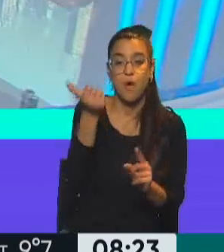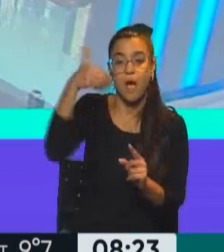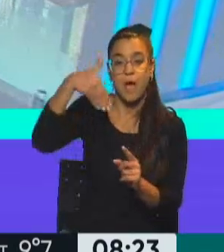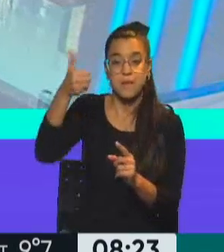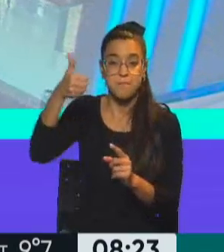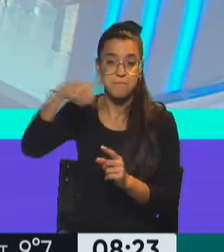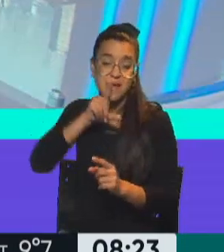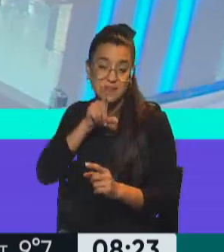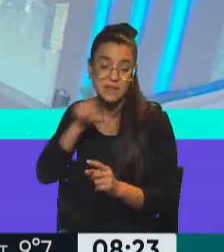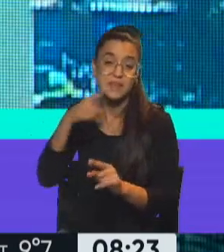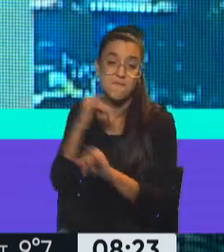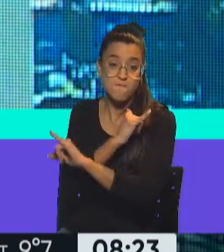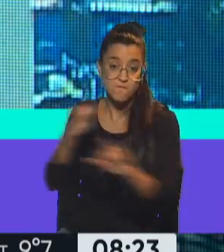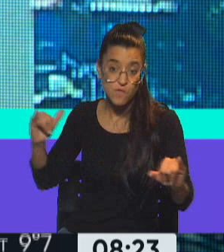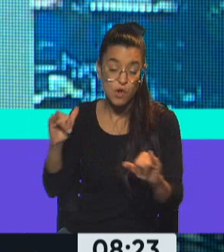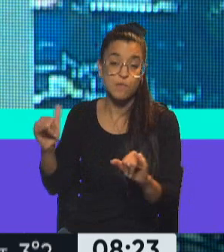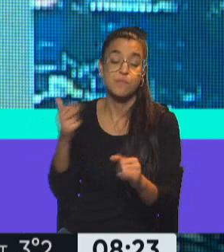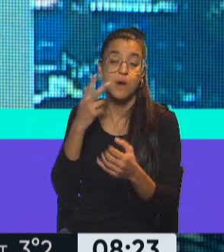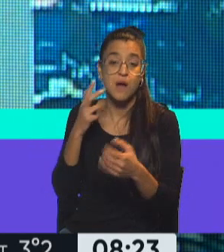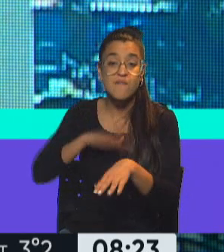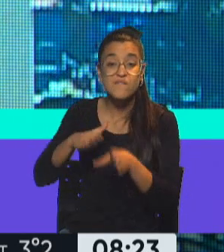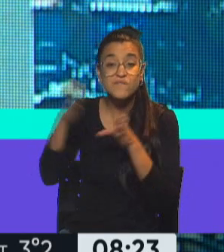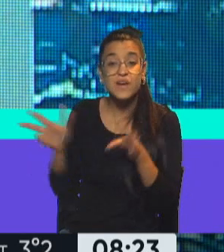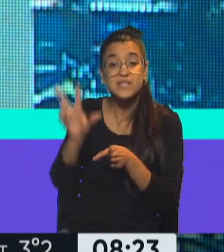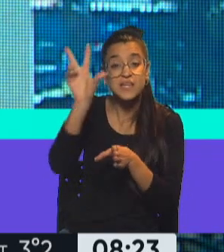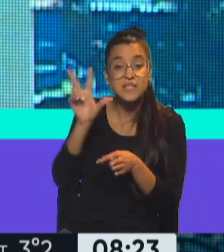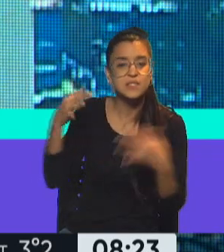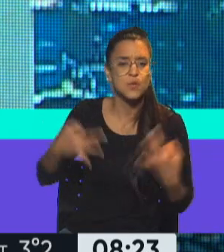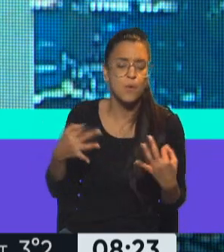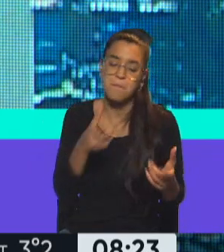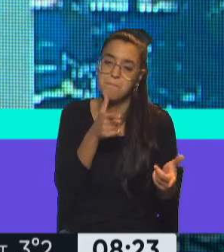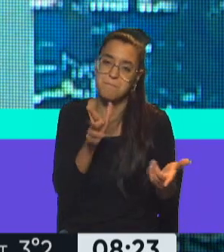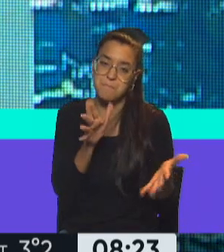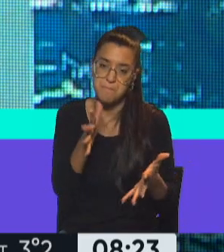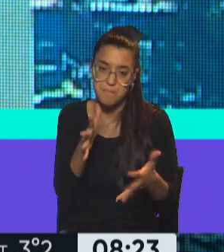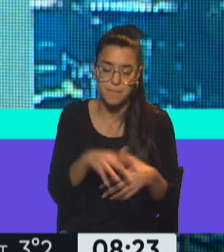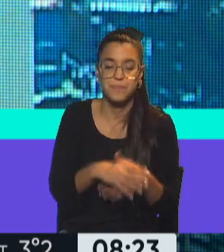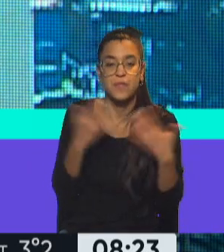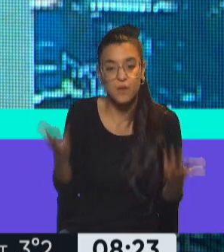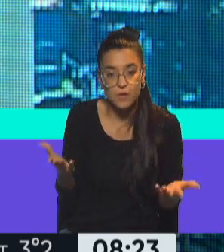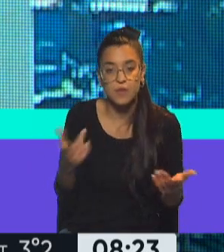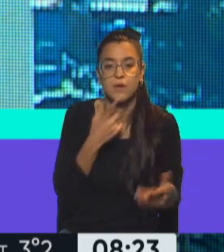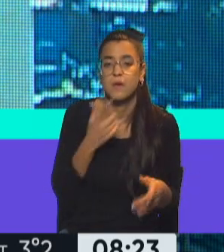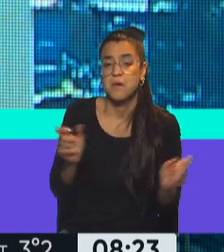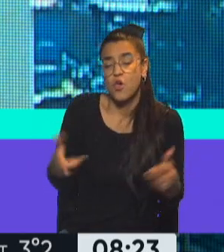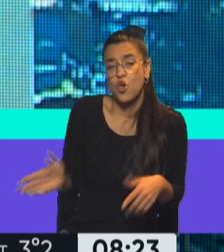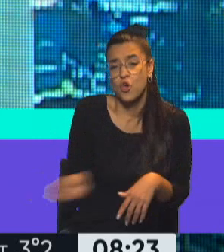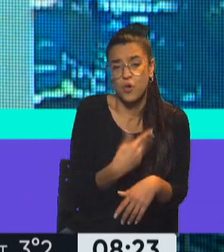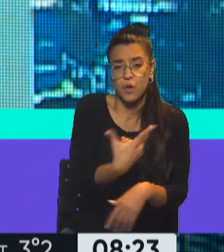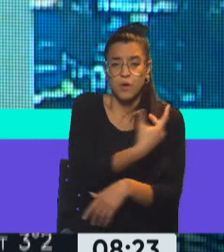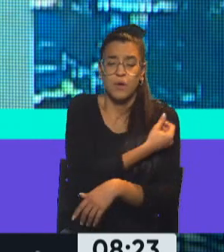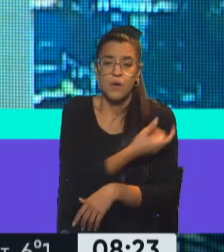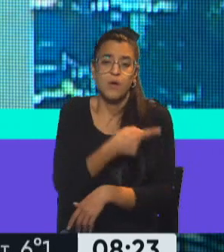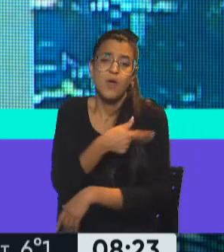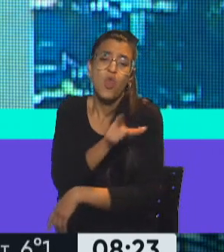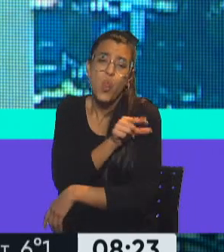que informa ANMAT, en los estudios de fase 3 el perfil de seguridad fue similar. O sea que es lo común a todas las vacunas, dolor en el sitio